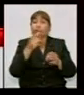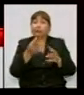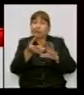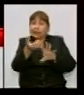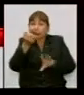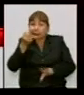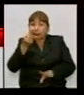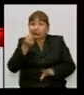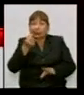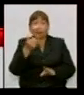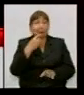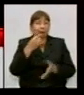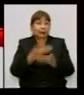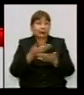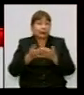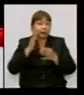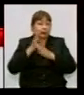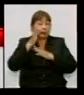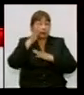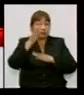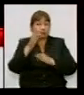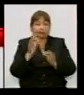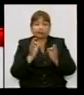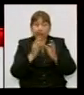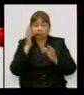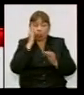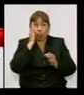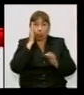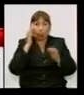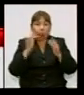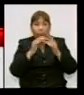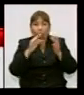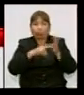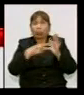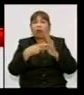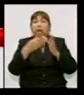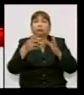hackers estarán en la avanzadilla de los ciberconflictos.